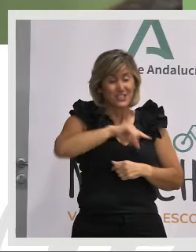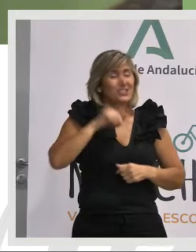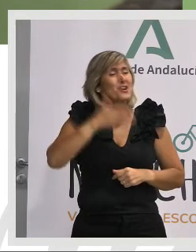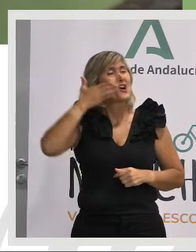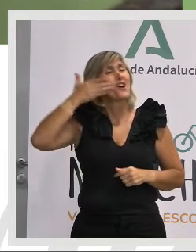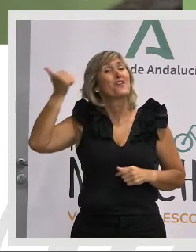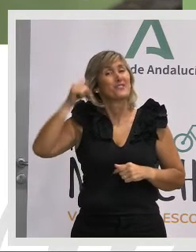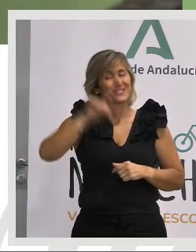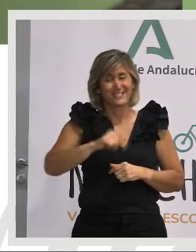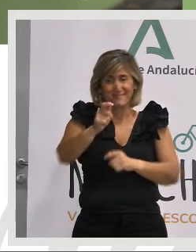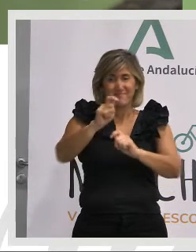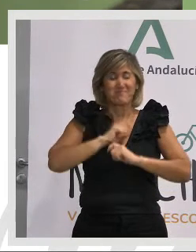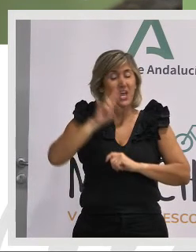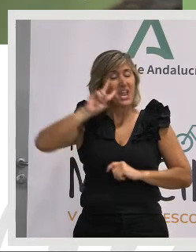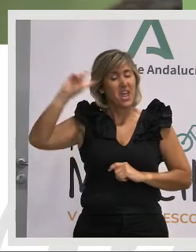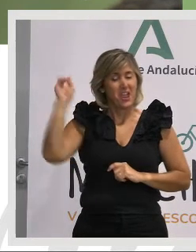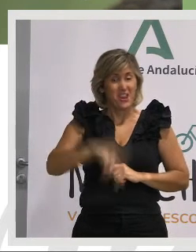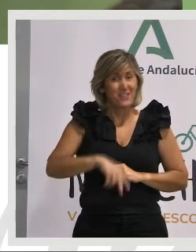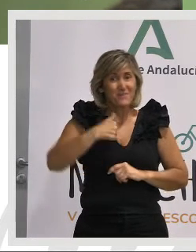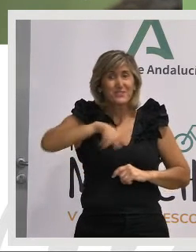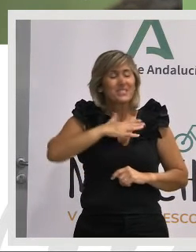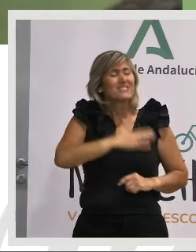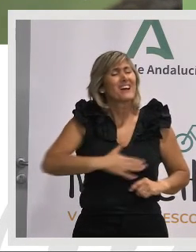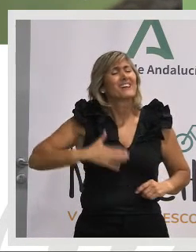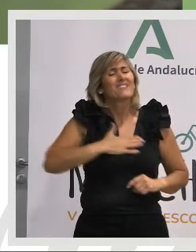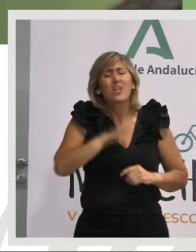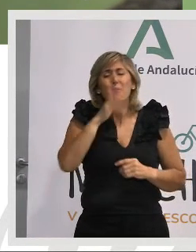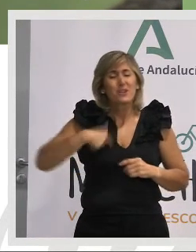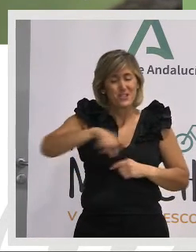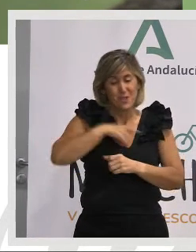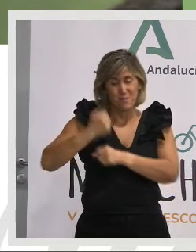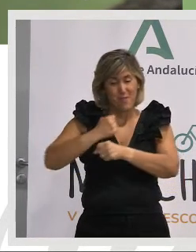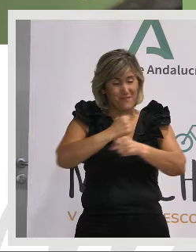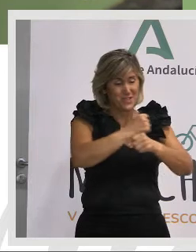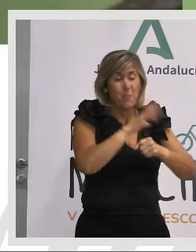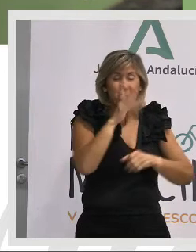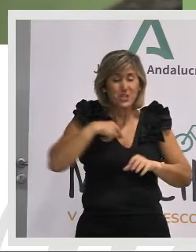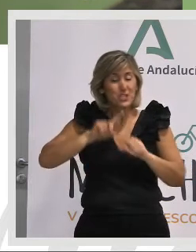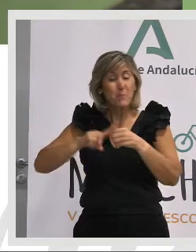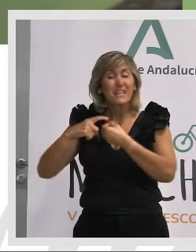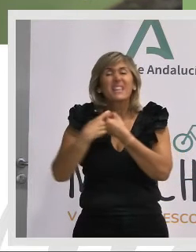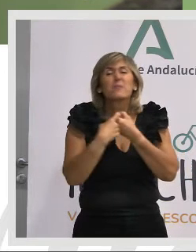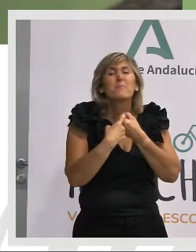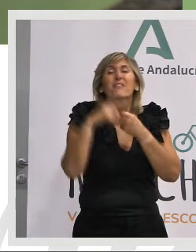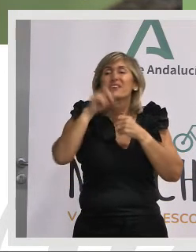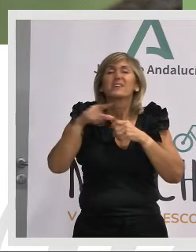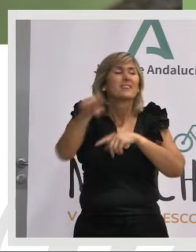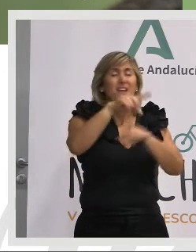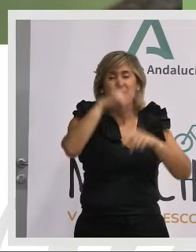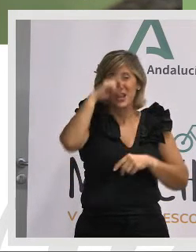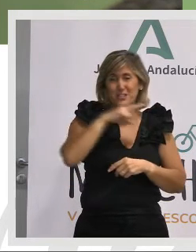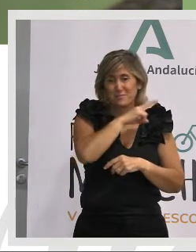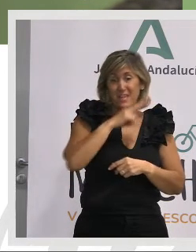de este reconocimiento, con la satisfacción del buen hacer de los profesionales, de la participación de la familia y, por supuesto,